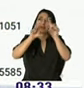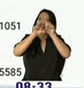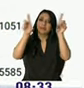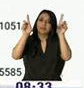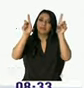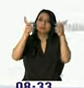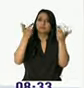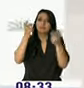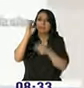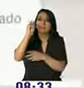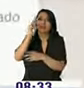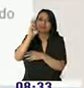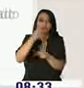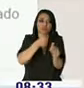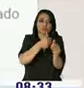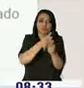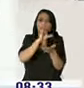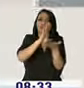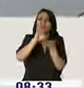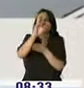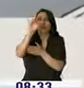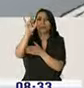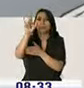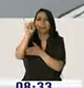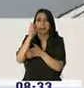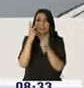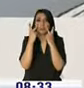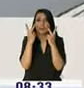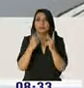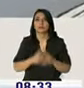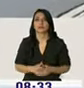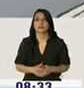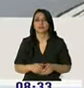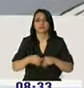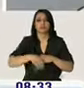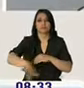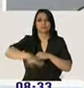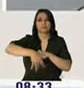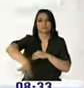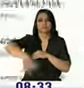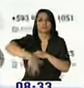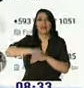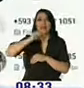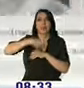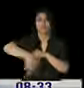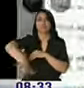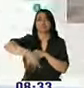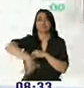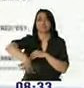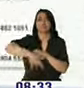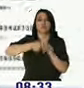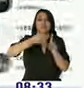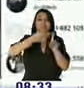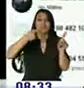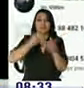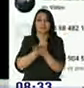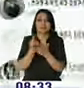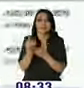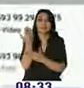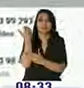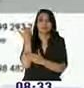Arqueológico Rumipamba. Vean, y Maceo, no sean malitos. Increíble, vean, ahí cómo se ve el agua, desde la semana